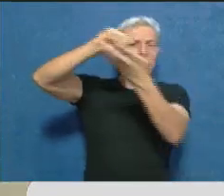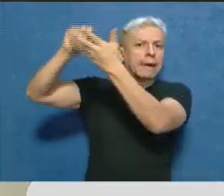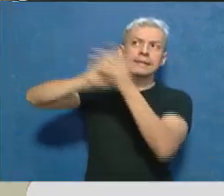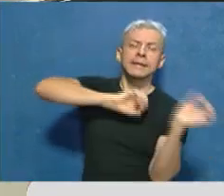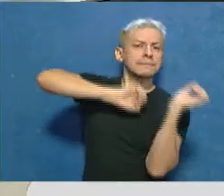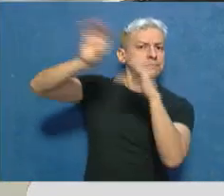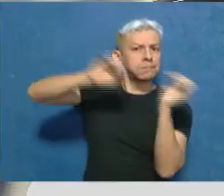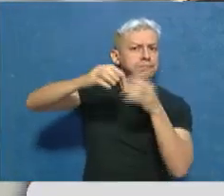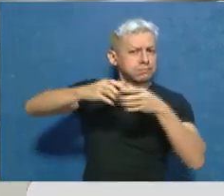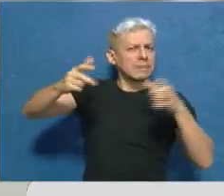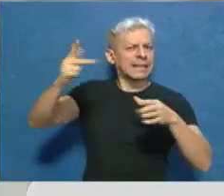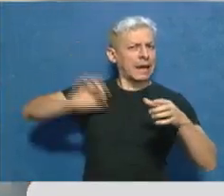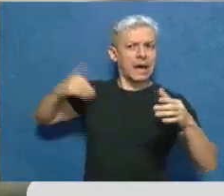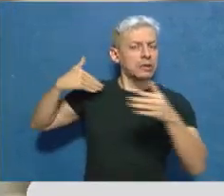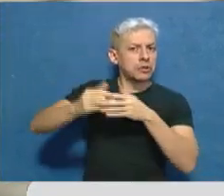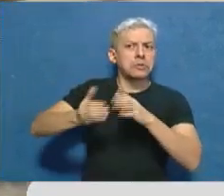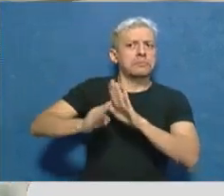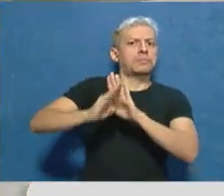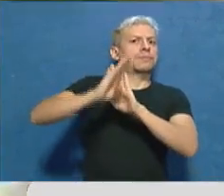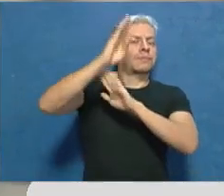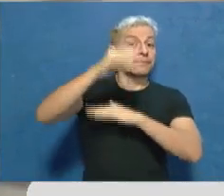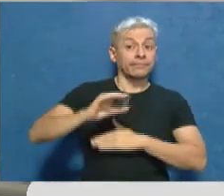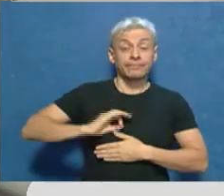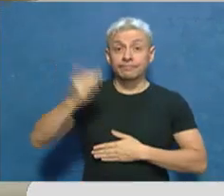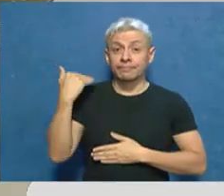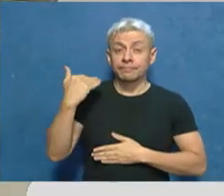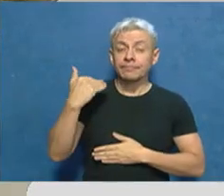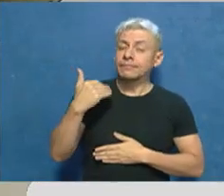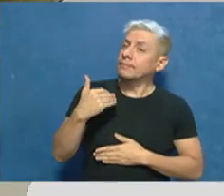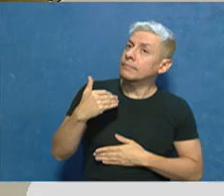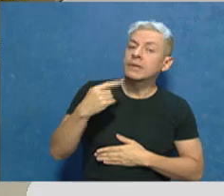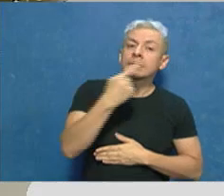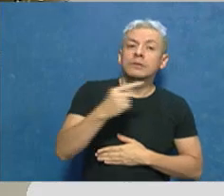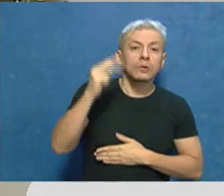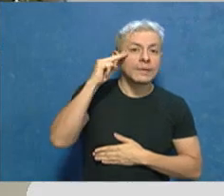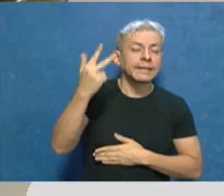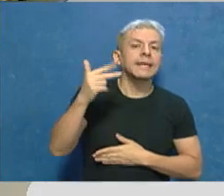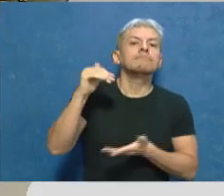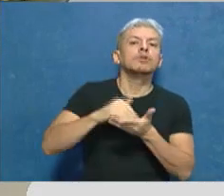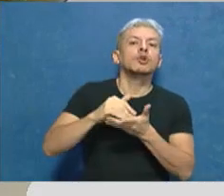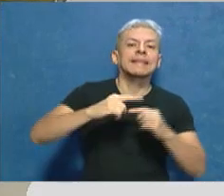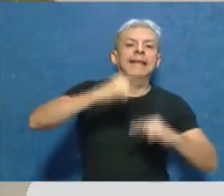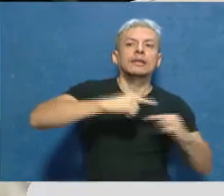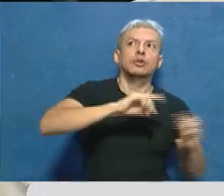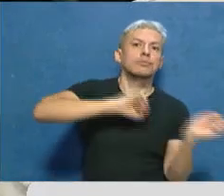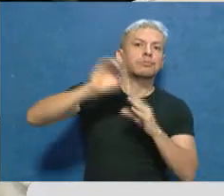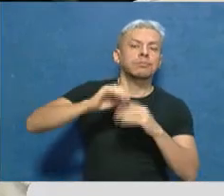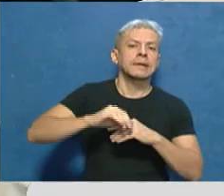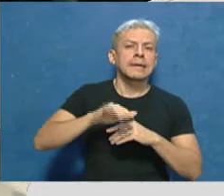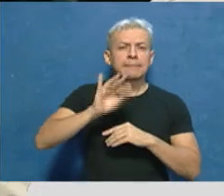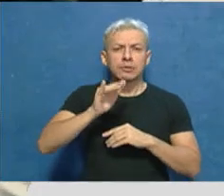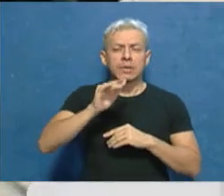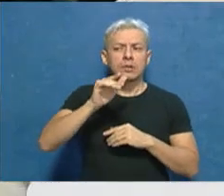vienen creciendo en los últimos 3 años de manera incesante. El año pasado cerramos en 193 millones de litros y deberíamos estar